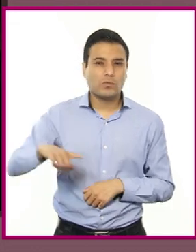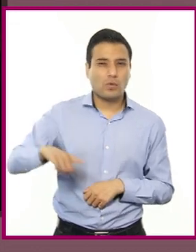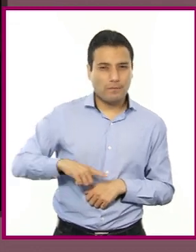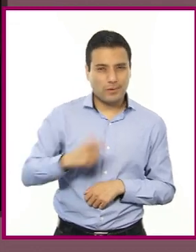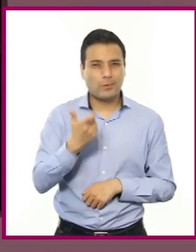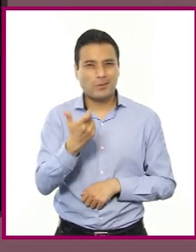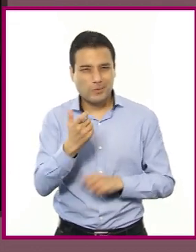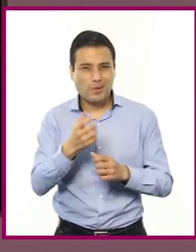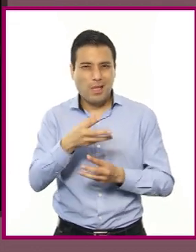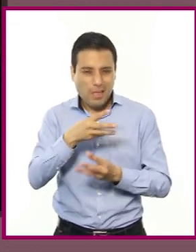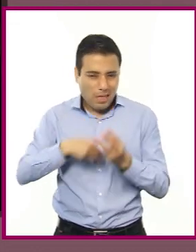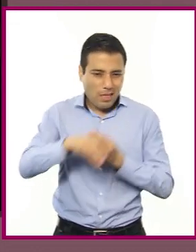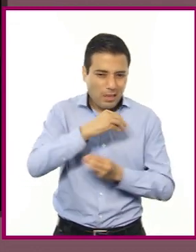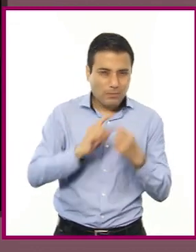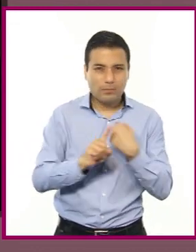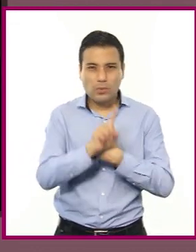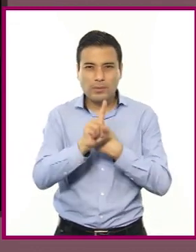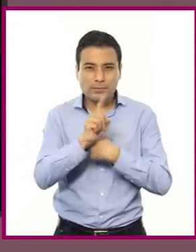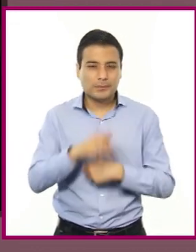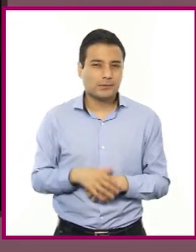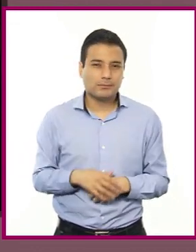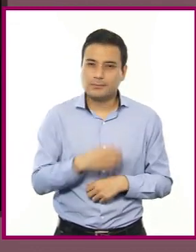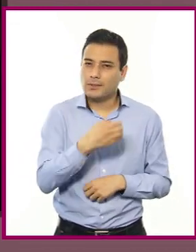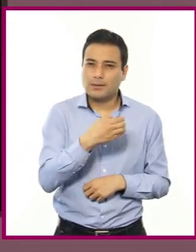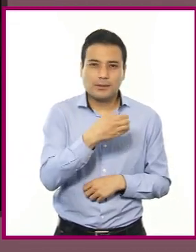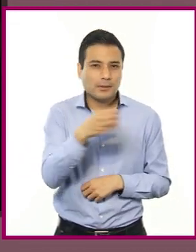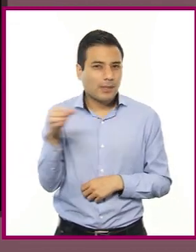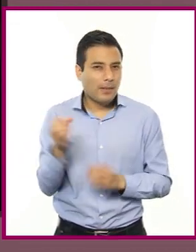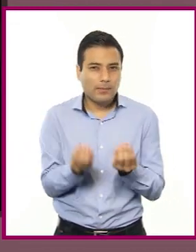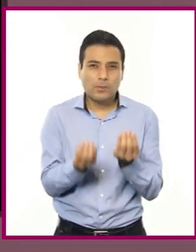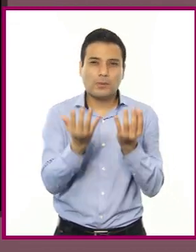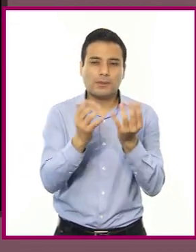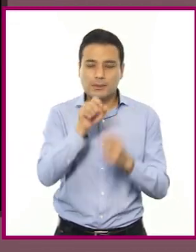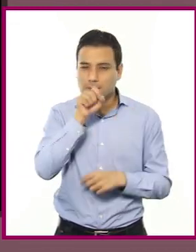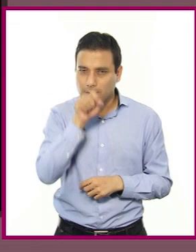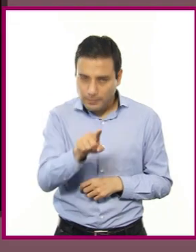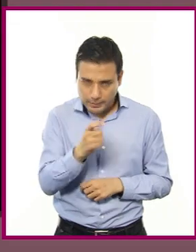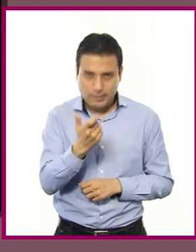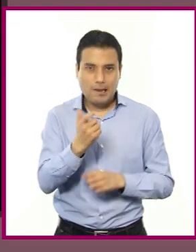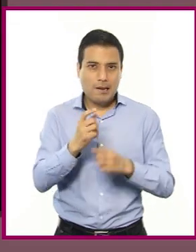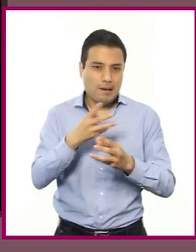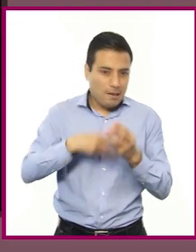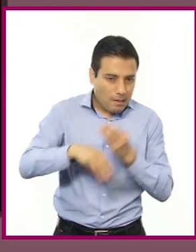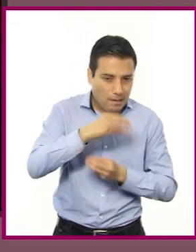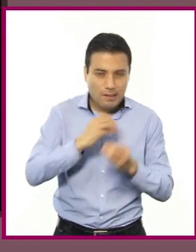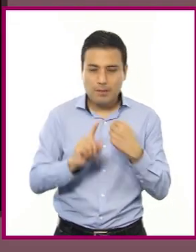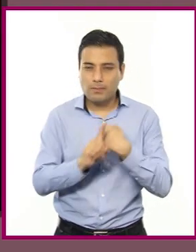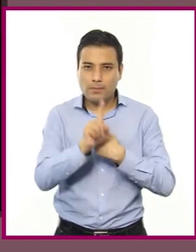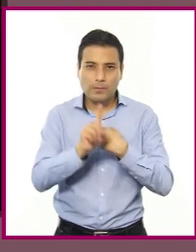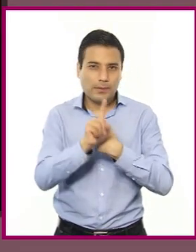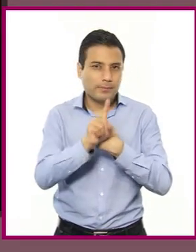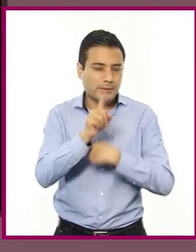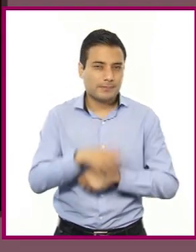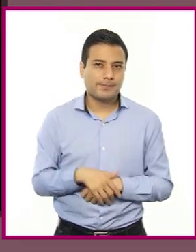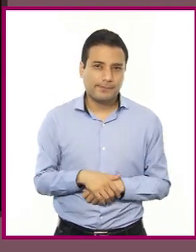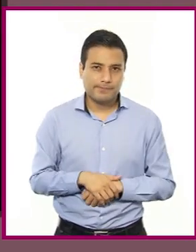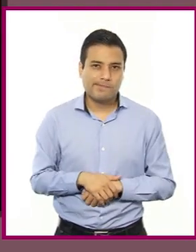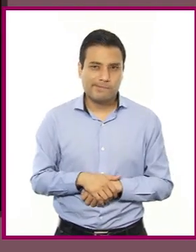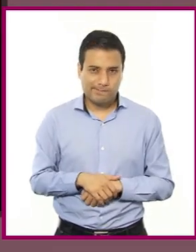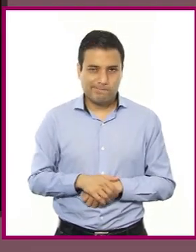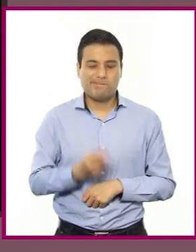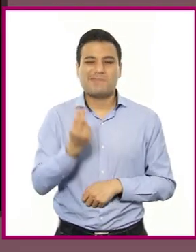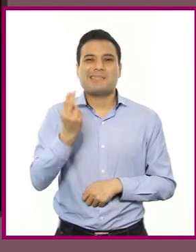mexicana. El campo es uno de los problemas, no es el único, pero es un problema importante que va a requerir